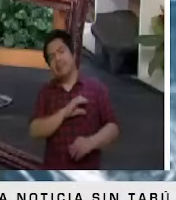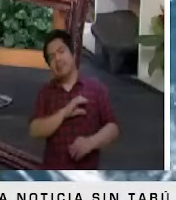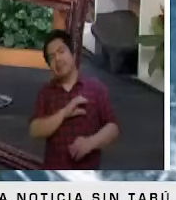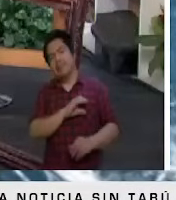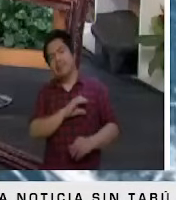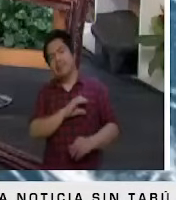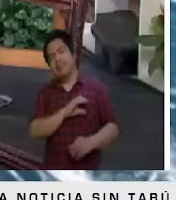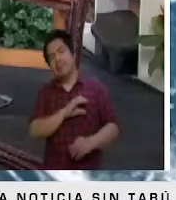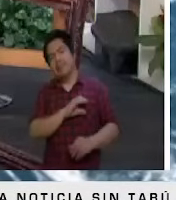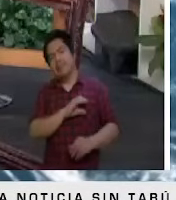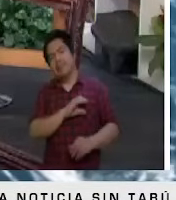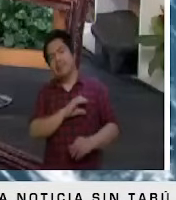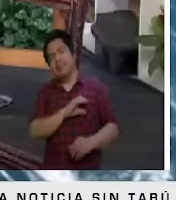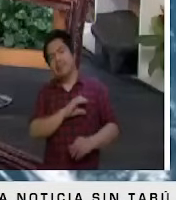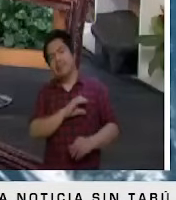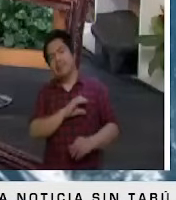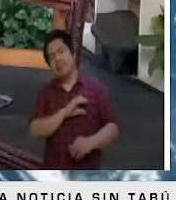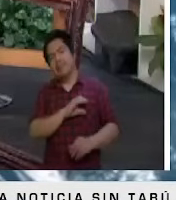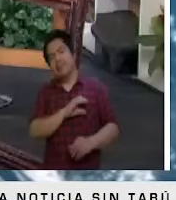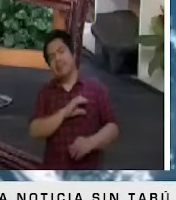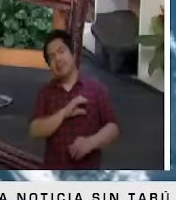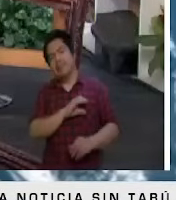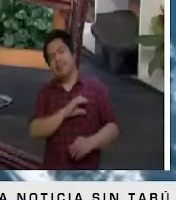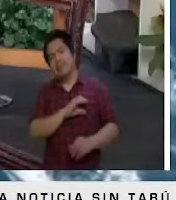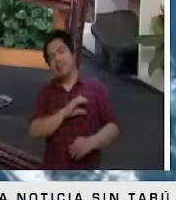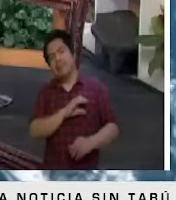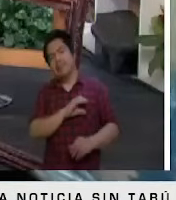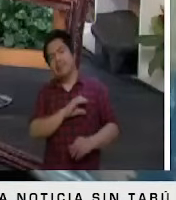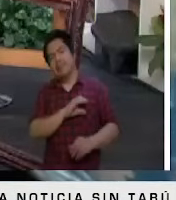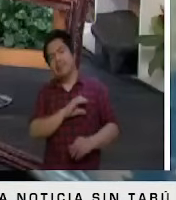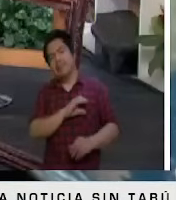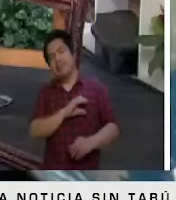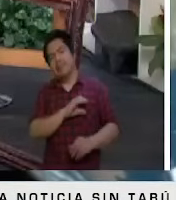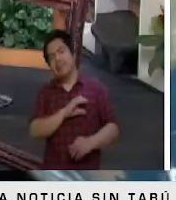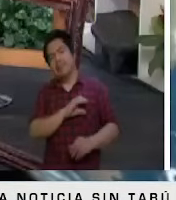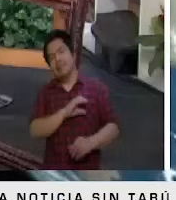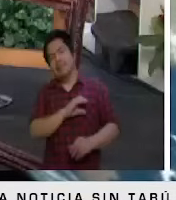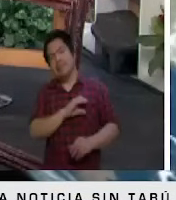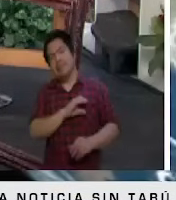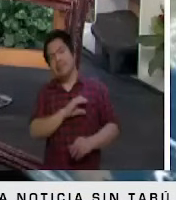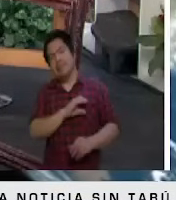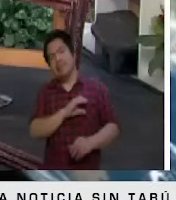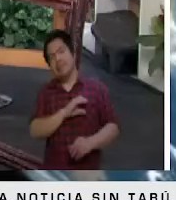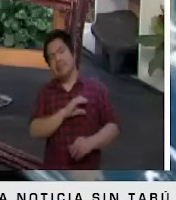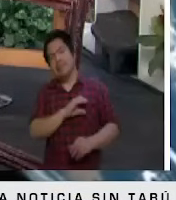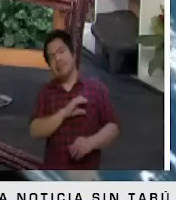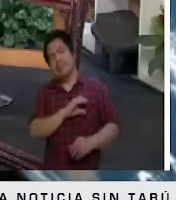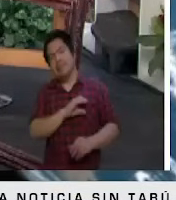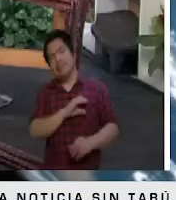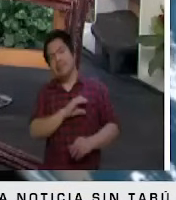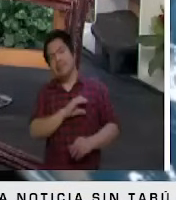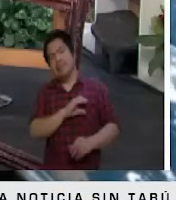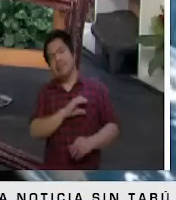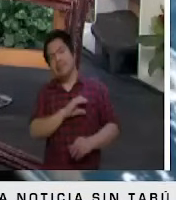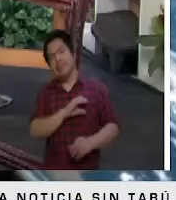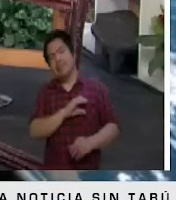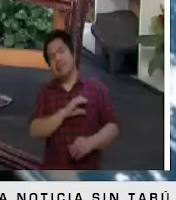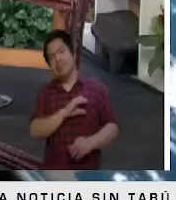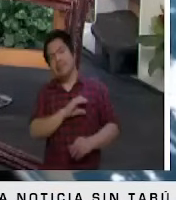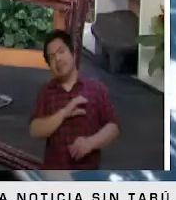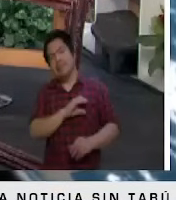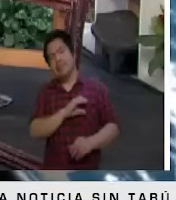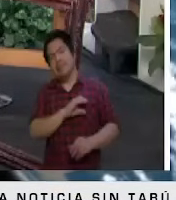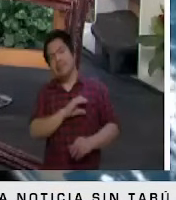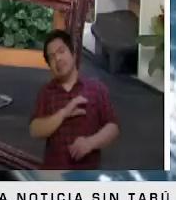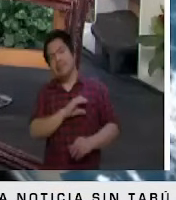Hacha habla sobre la difusión del video de Juan Pablo, hijo de Xóchitl Gálvez, para que vean en el programa de Capital